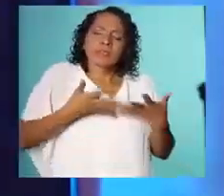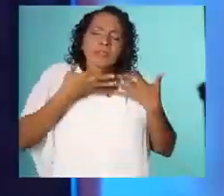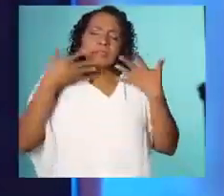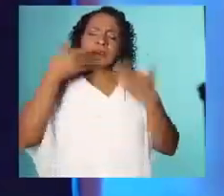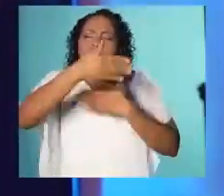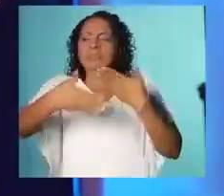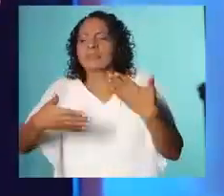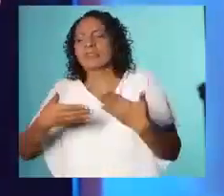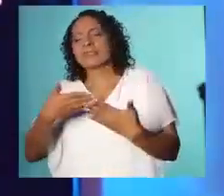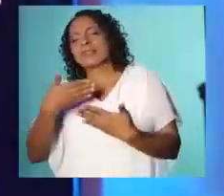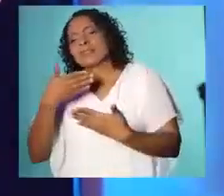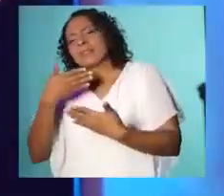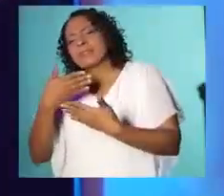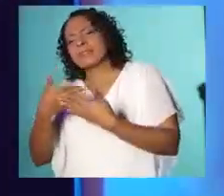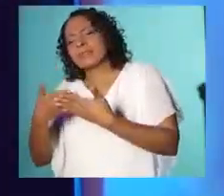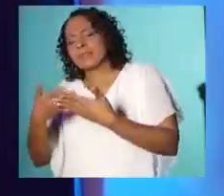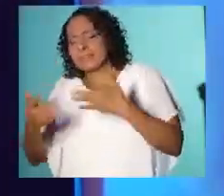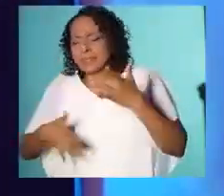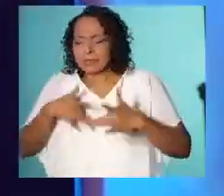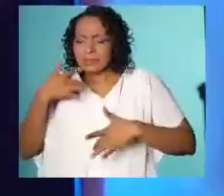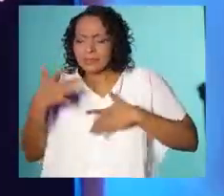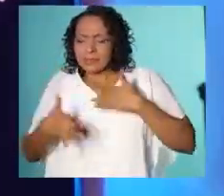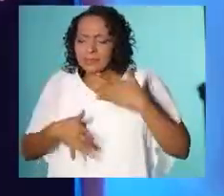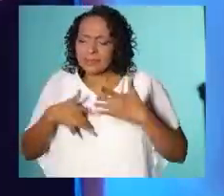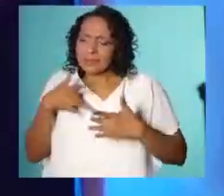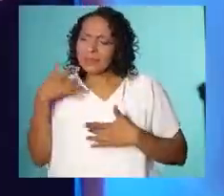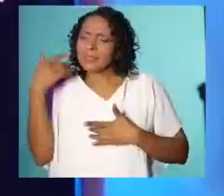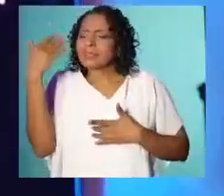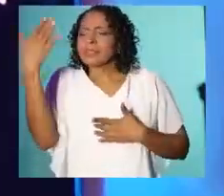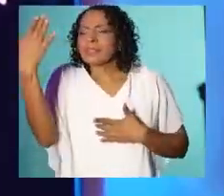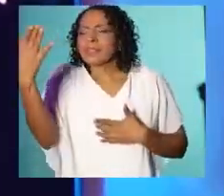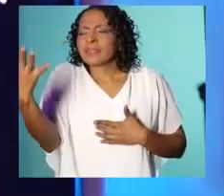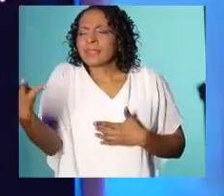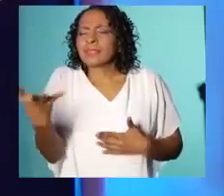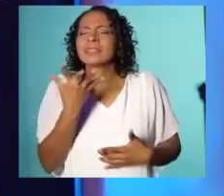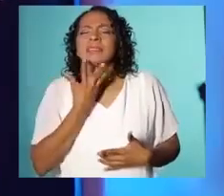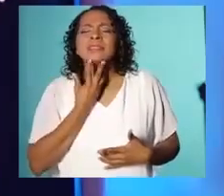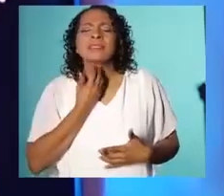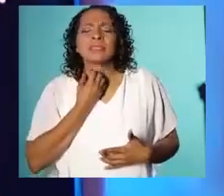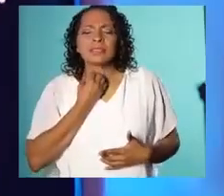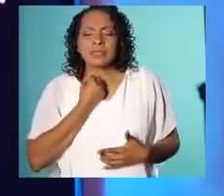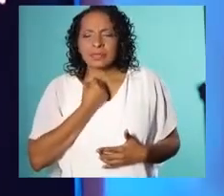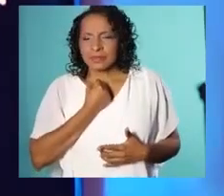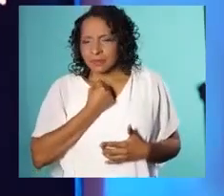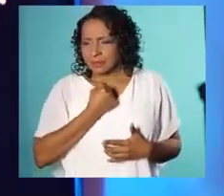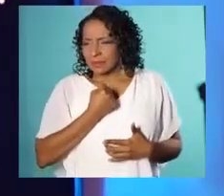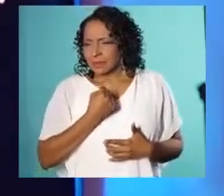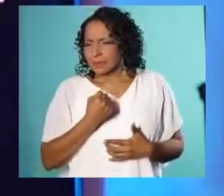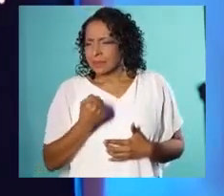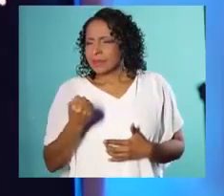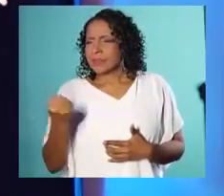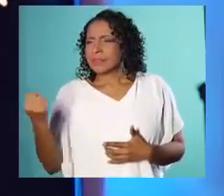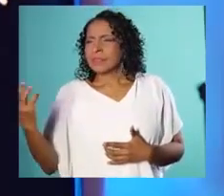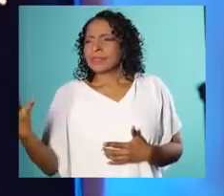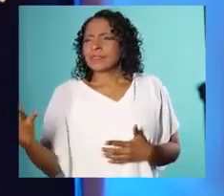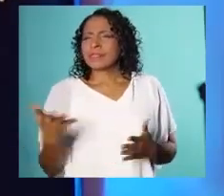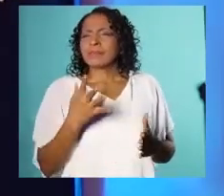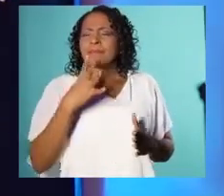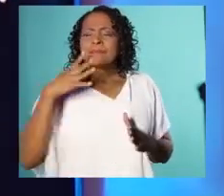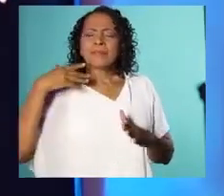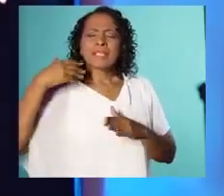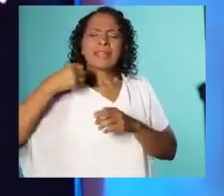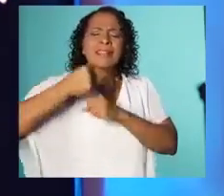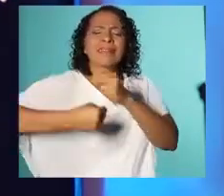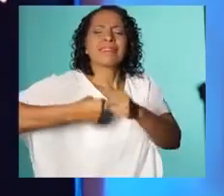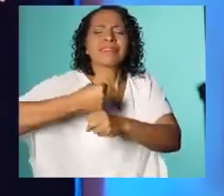siento me podría ahogar. No me alcanzaría mil años para